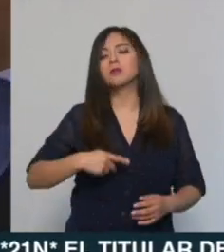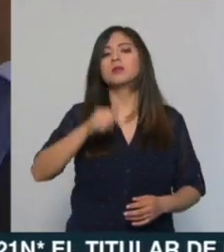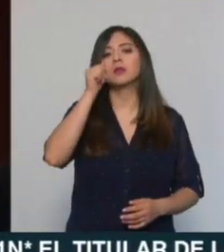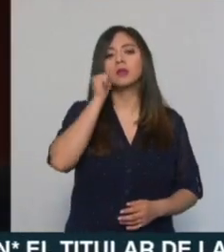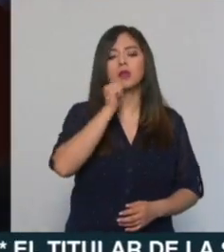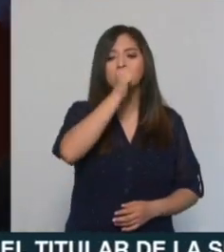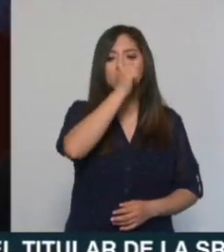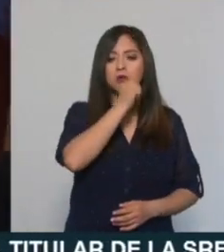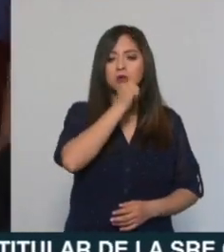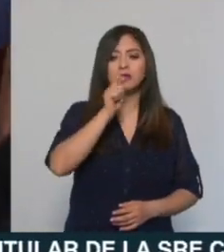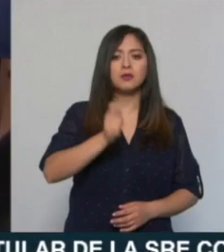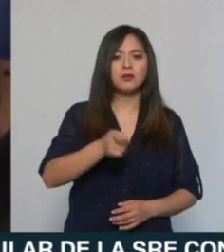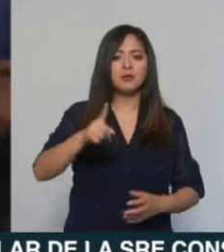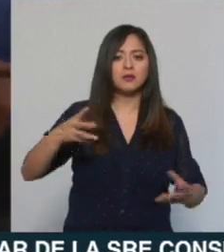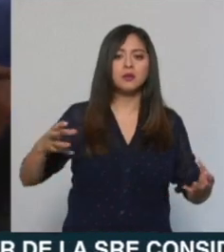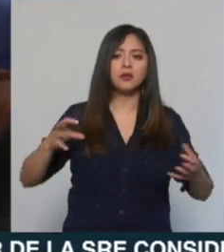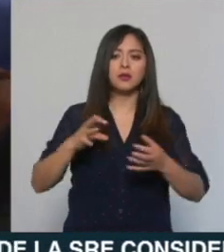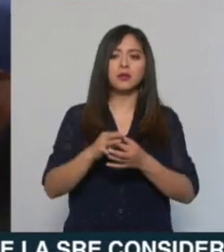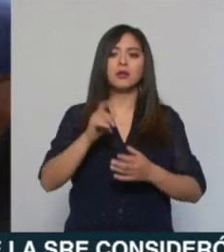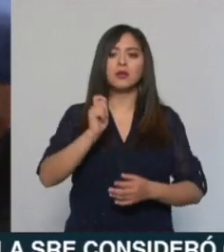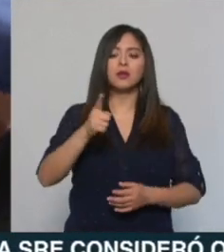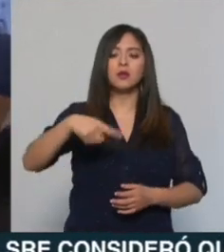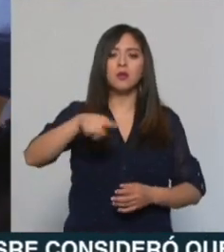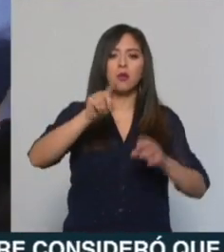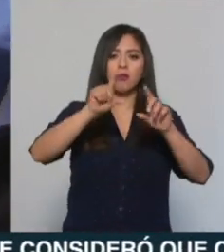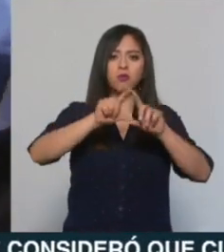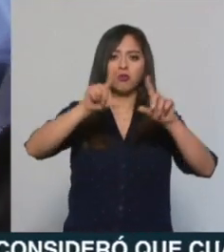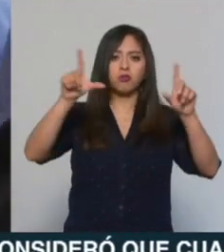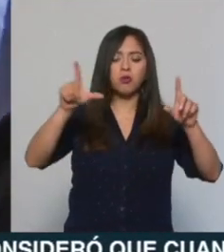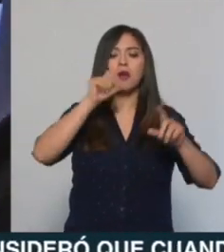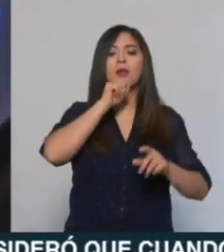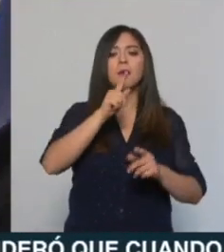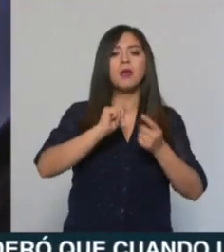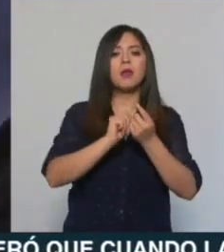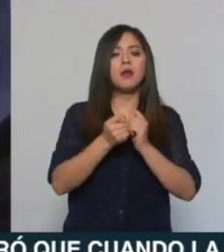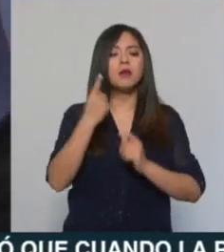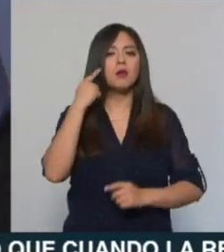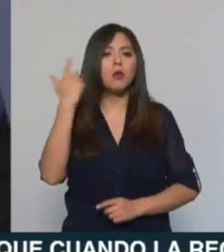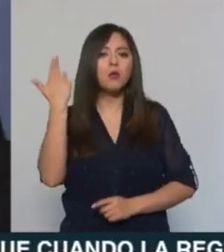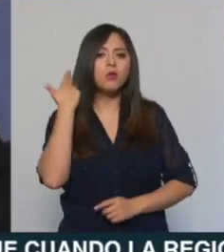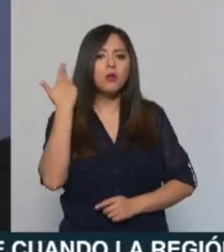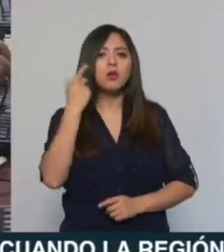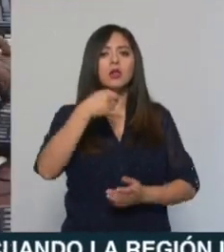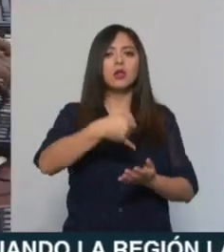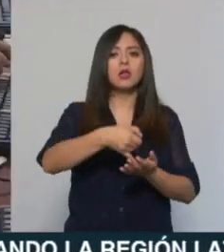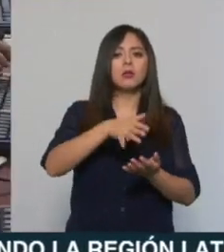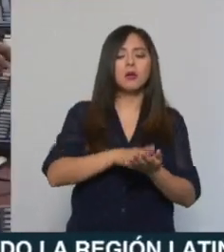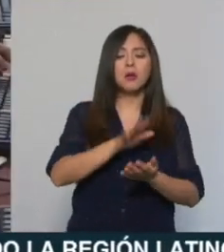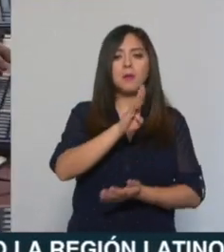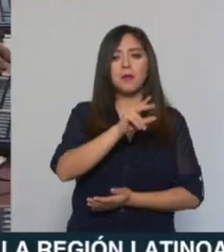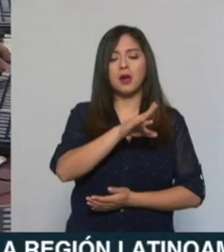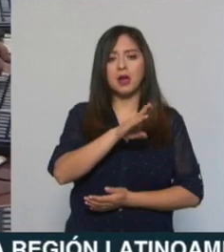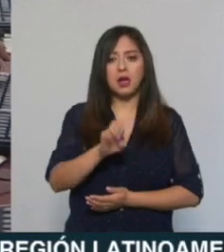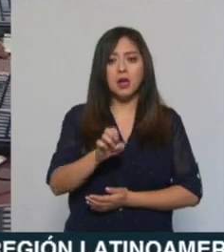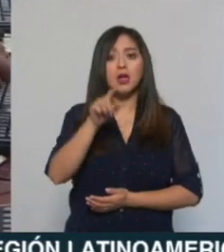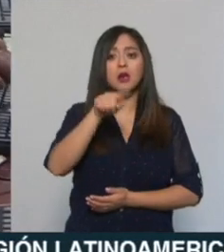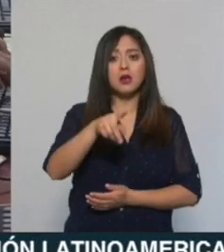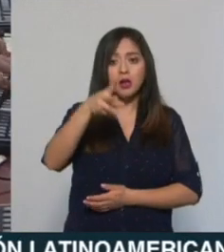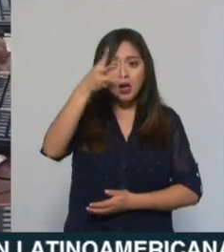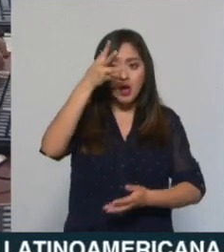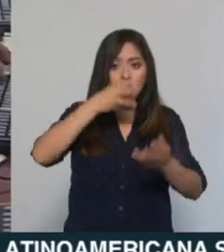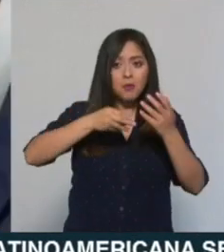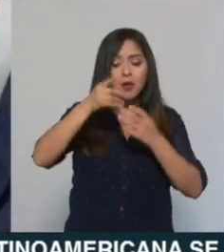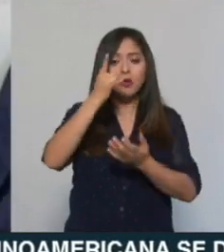visual, se cuenta con lectores y magnificadores de pantallas, traductores e impresoras en braille. No solo aprenden sobre tecnología